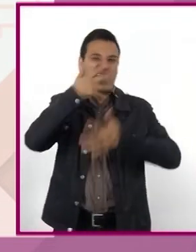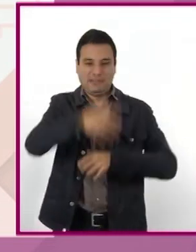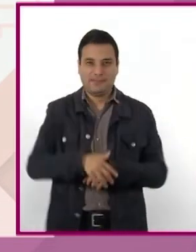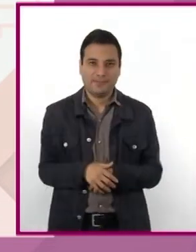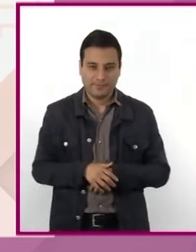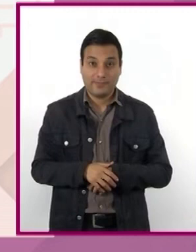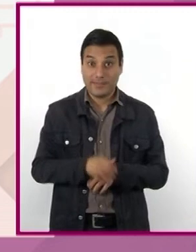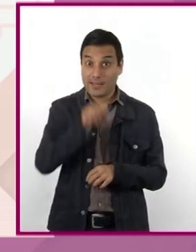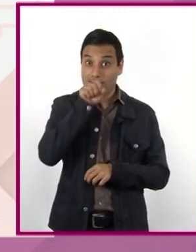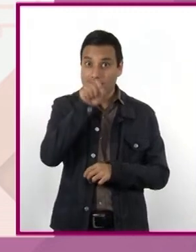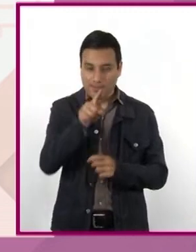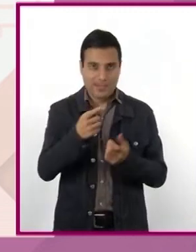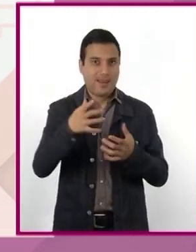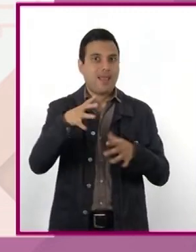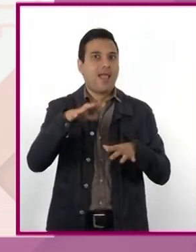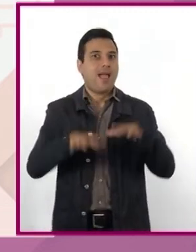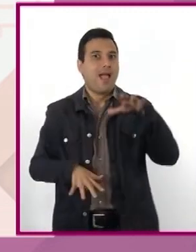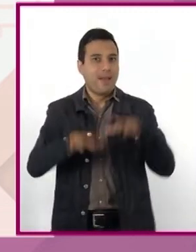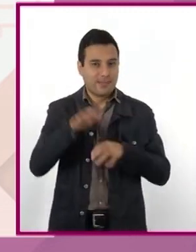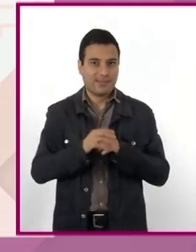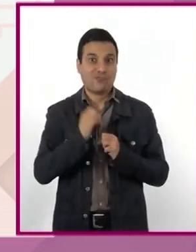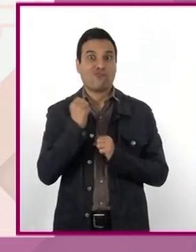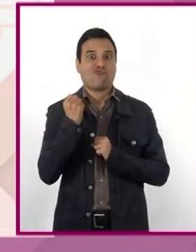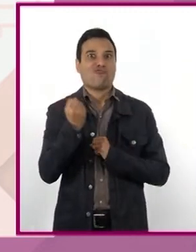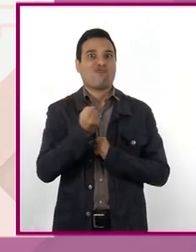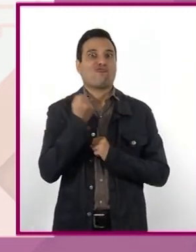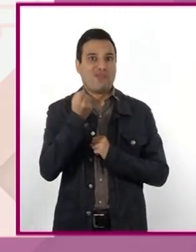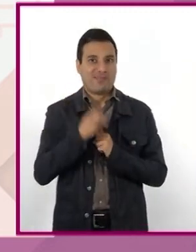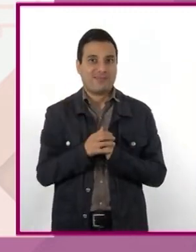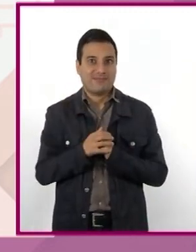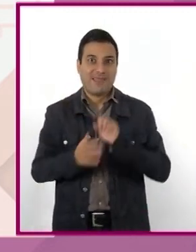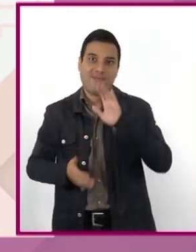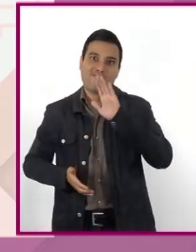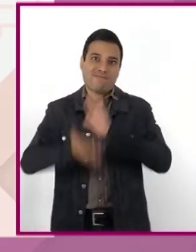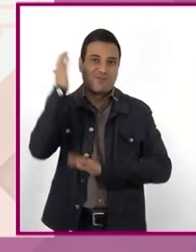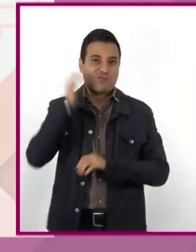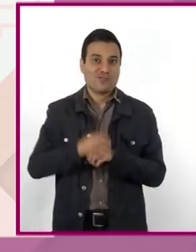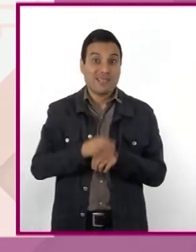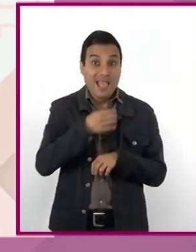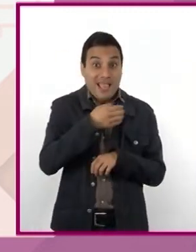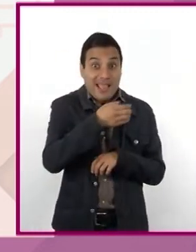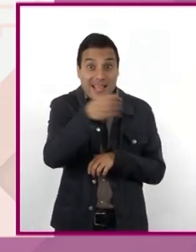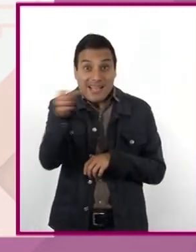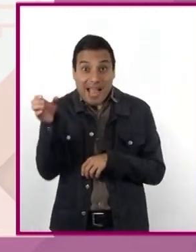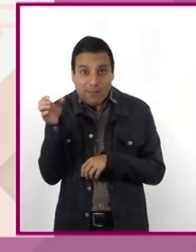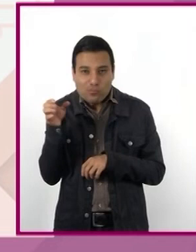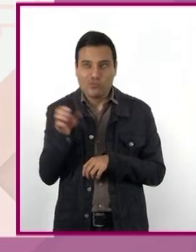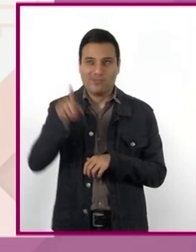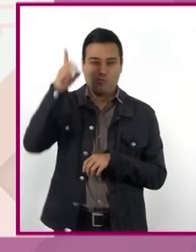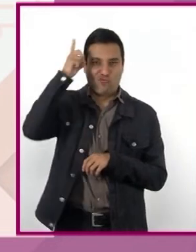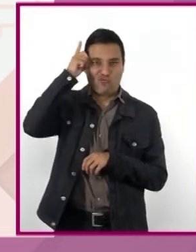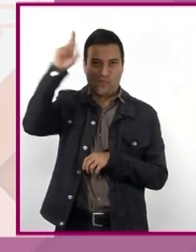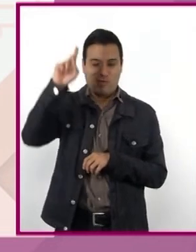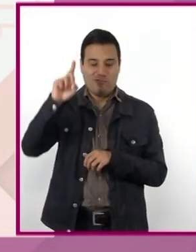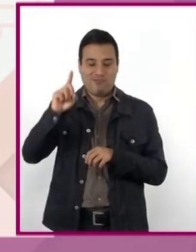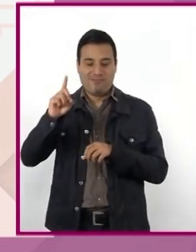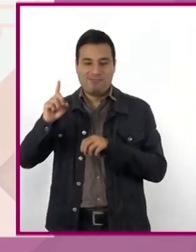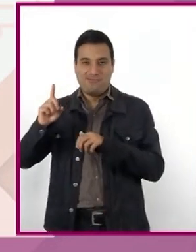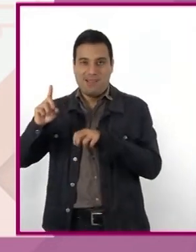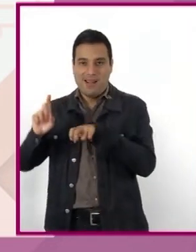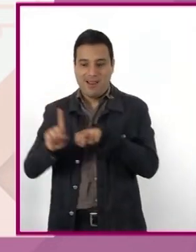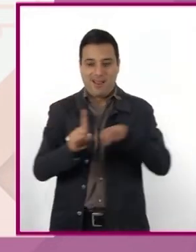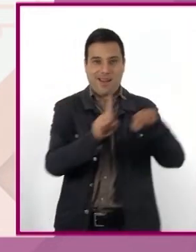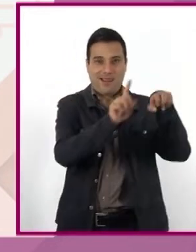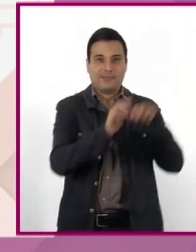Incluso, a veces tenían la suerte de ir a campos más grandes para dormir ahí junto con el Ser Supremo. Era hermosa esa